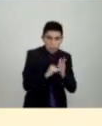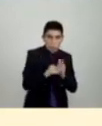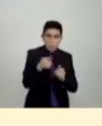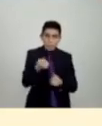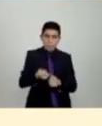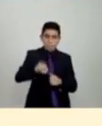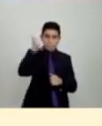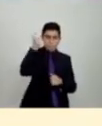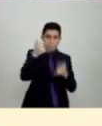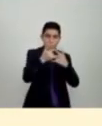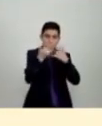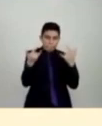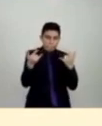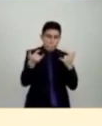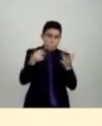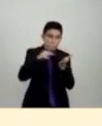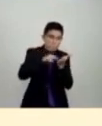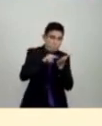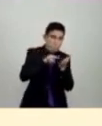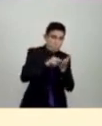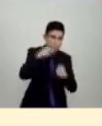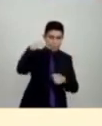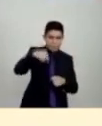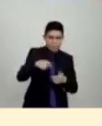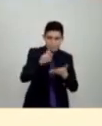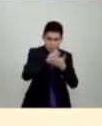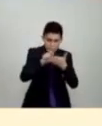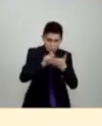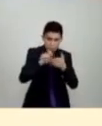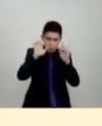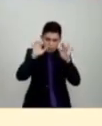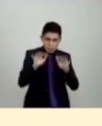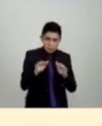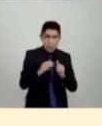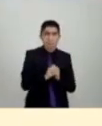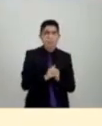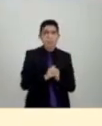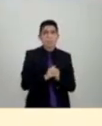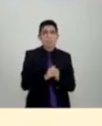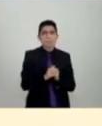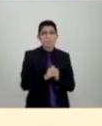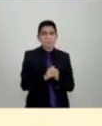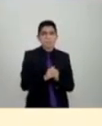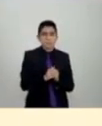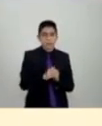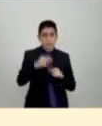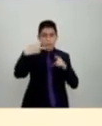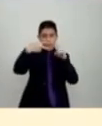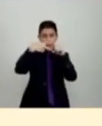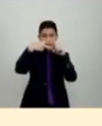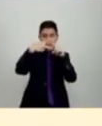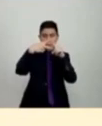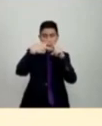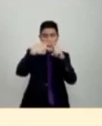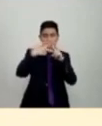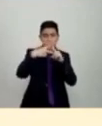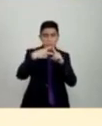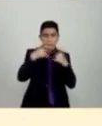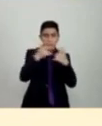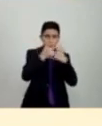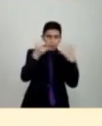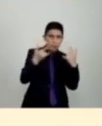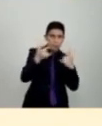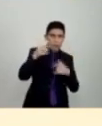porque aquí los escritores estaban muy metidos todavía en dos cosas, en la novela total del